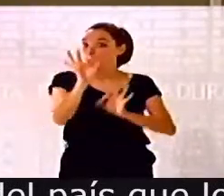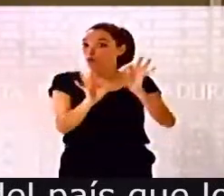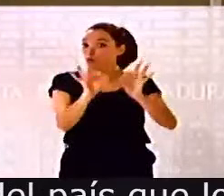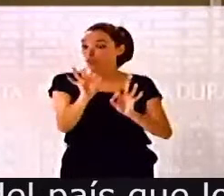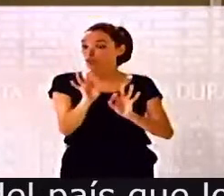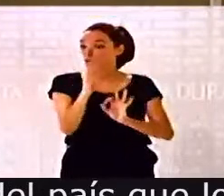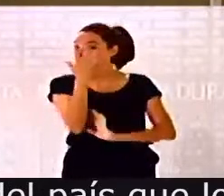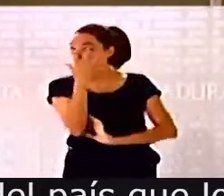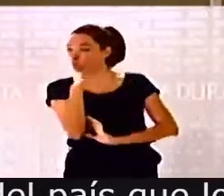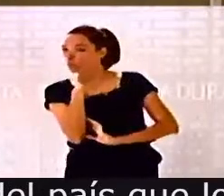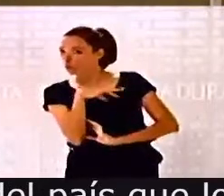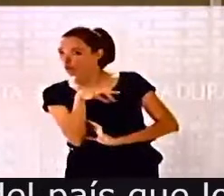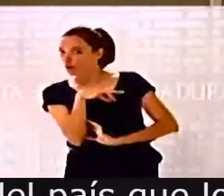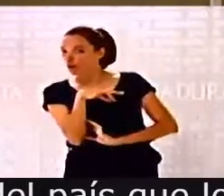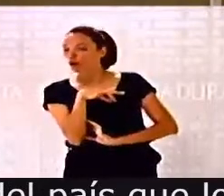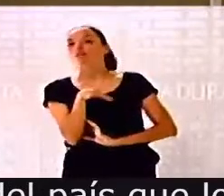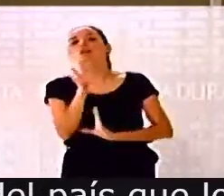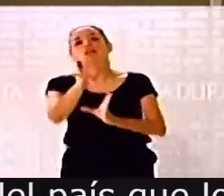atención primaria de salud